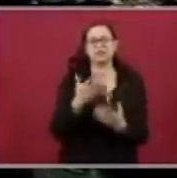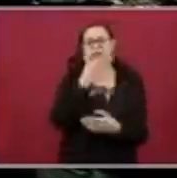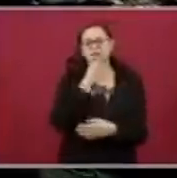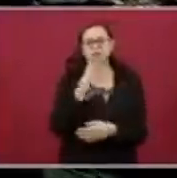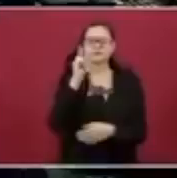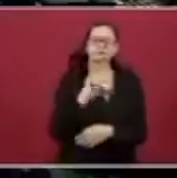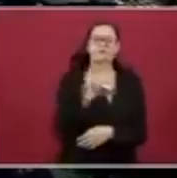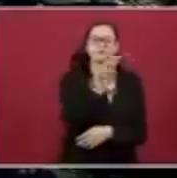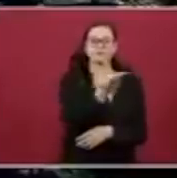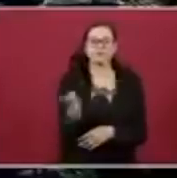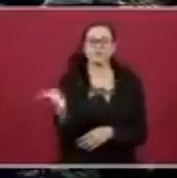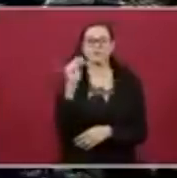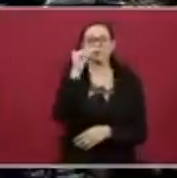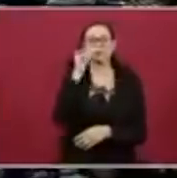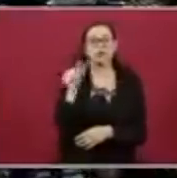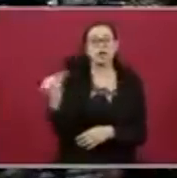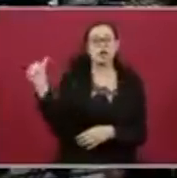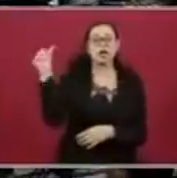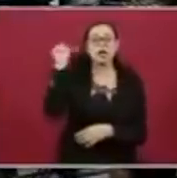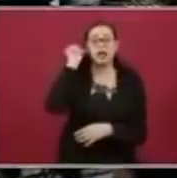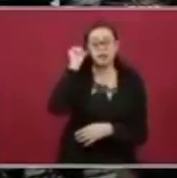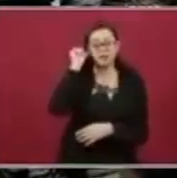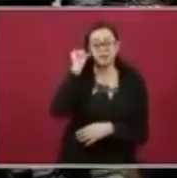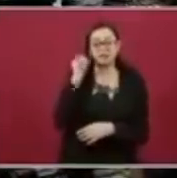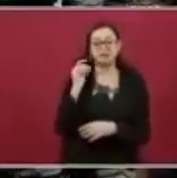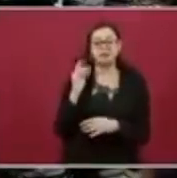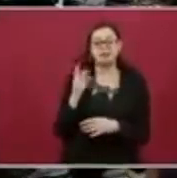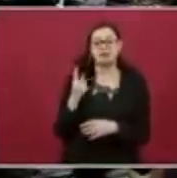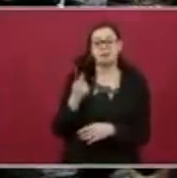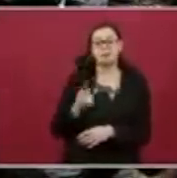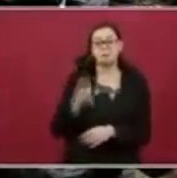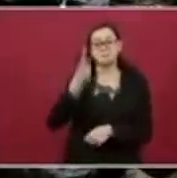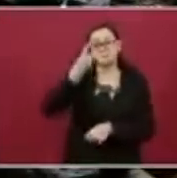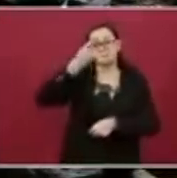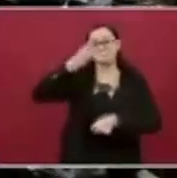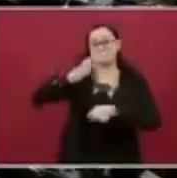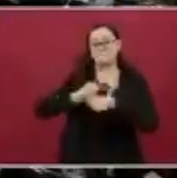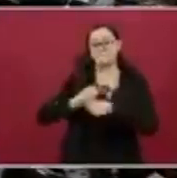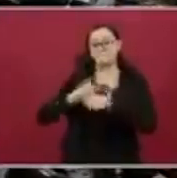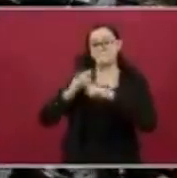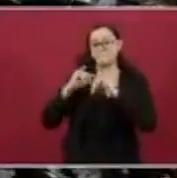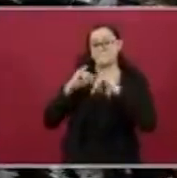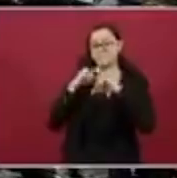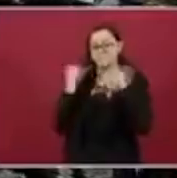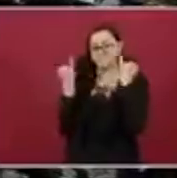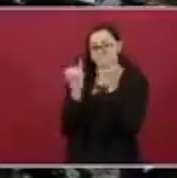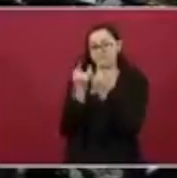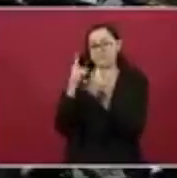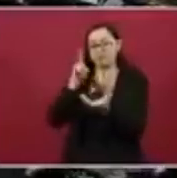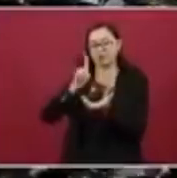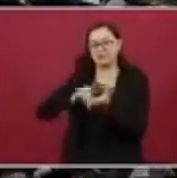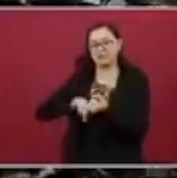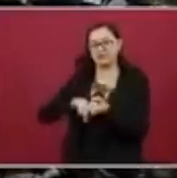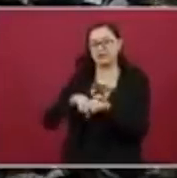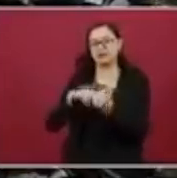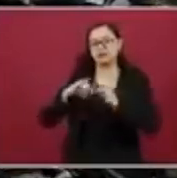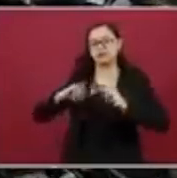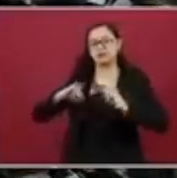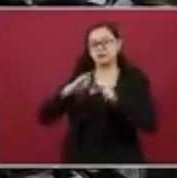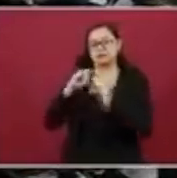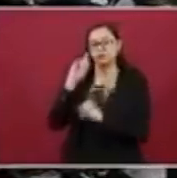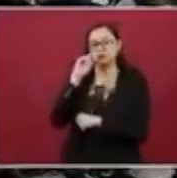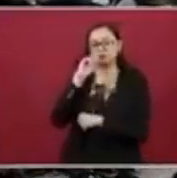el día de ayer se tuvo la primera sesión ordinaria de la Junta de Gobierno del Instituto Nacional de las